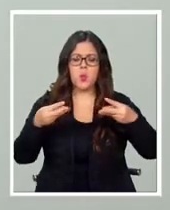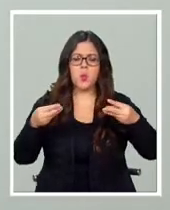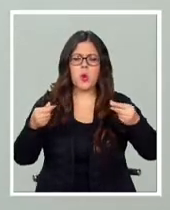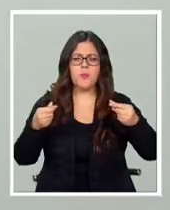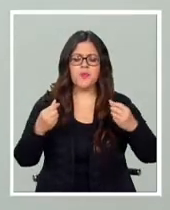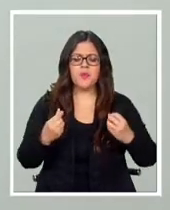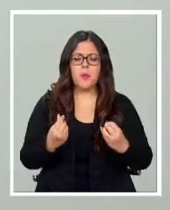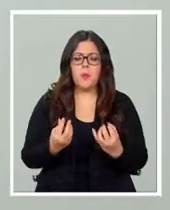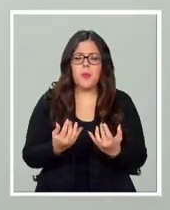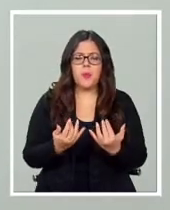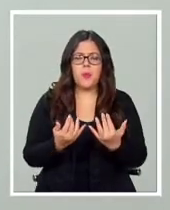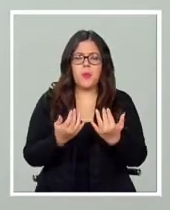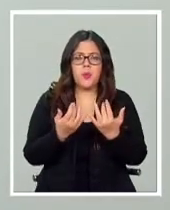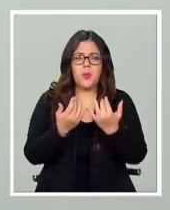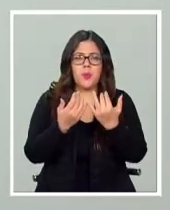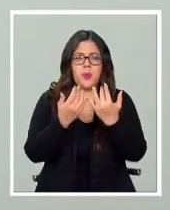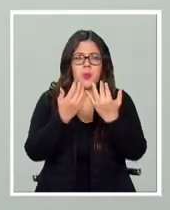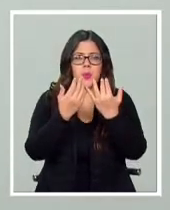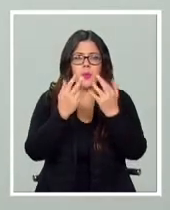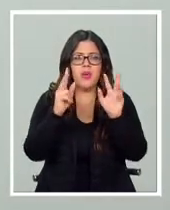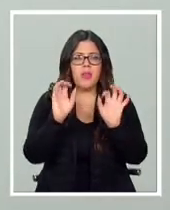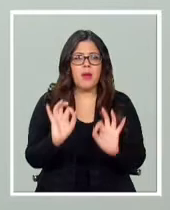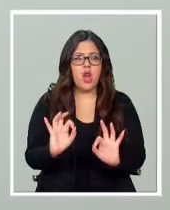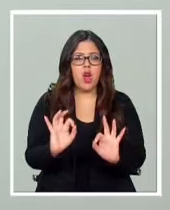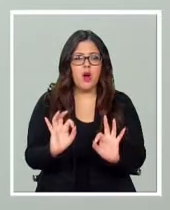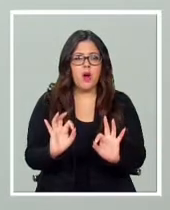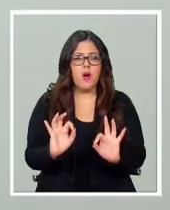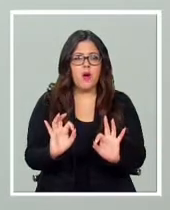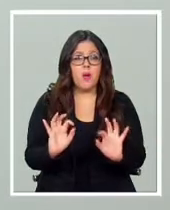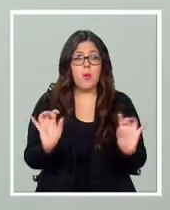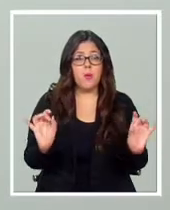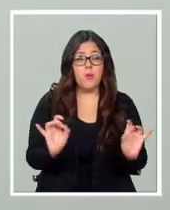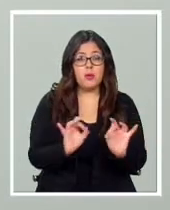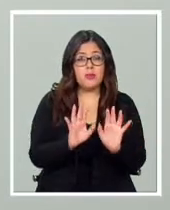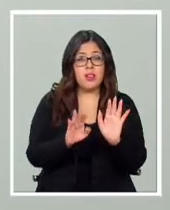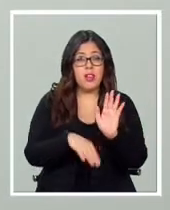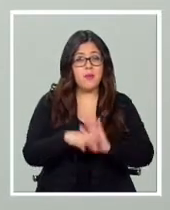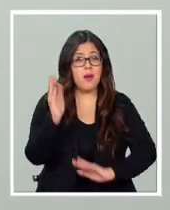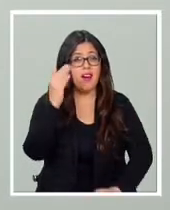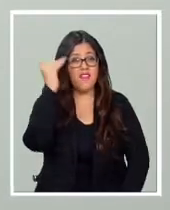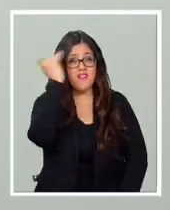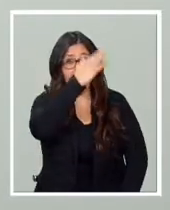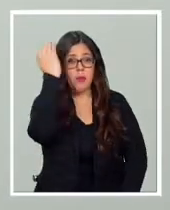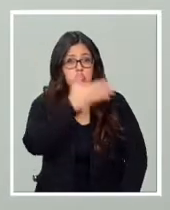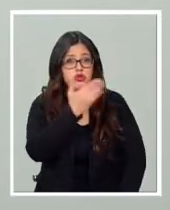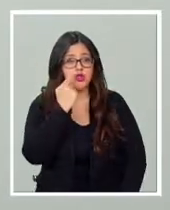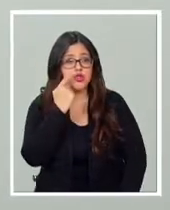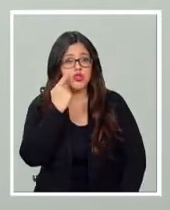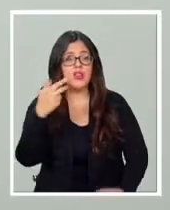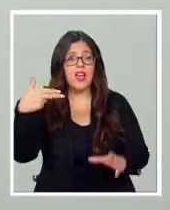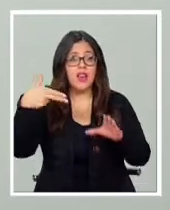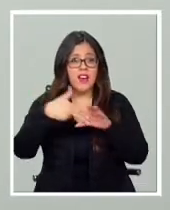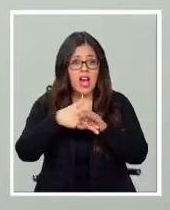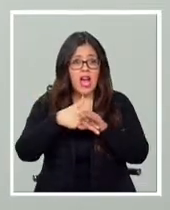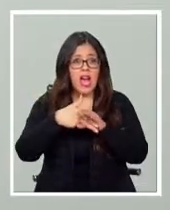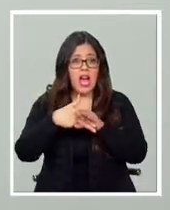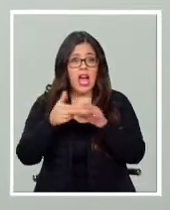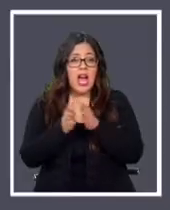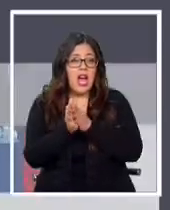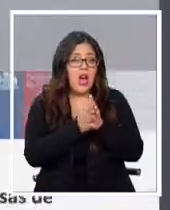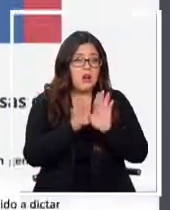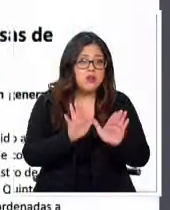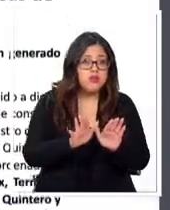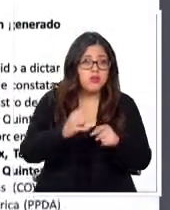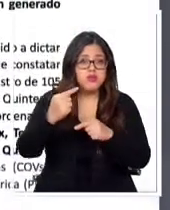cantidades de vapor en condiciones normales. Quizás los ejemplos más conocidos son las bencinas, las parafinas y los